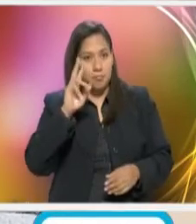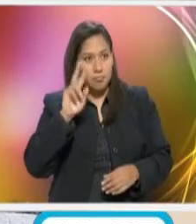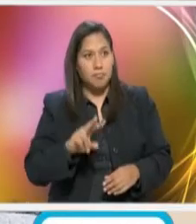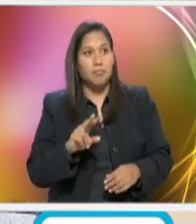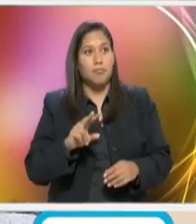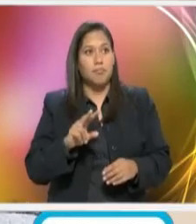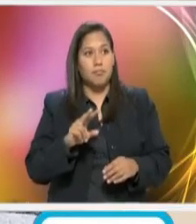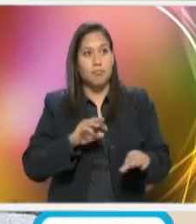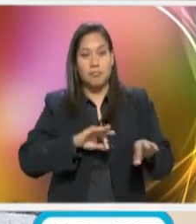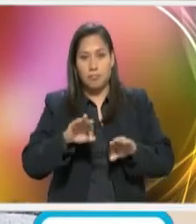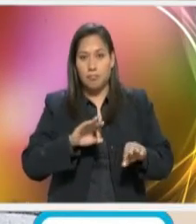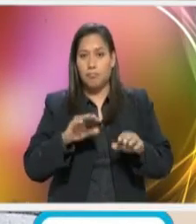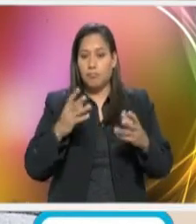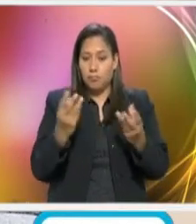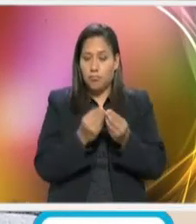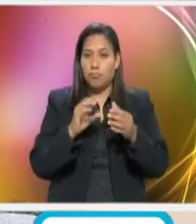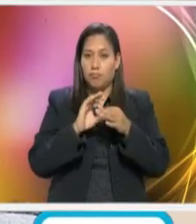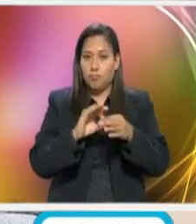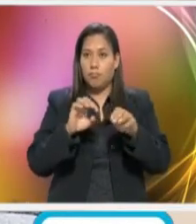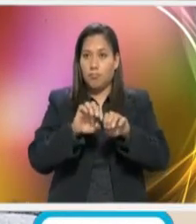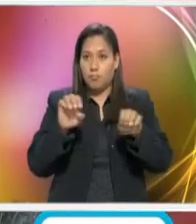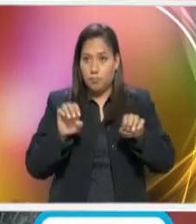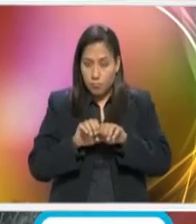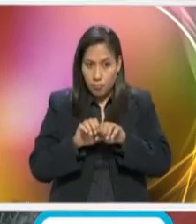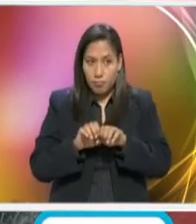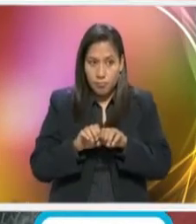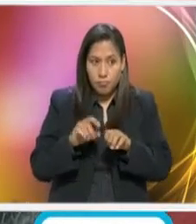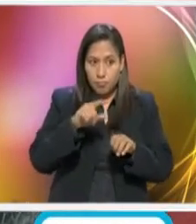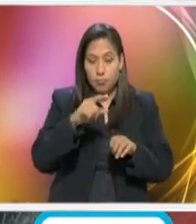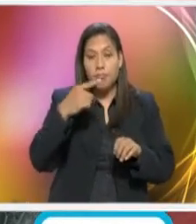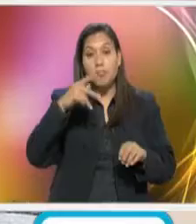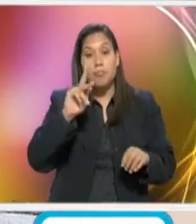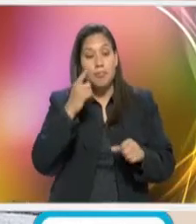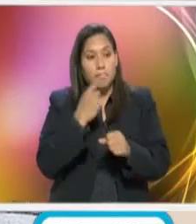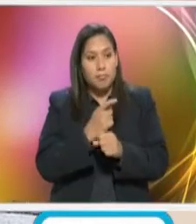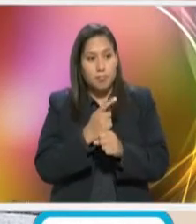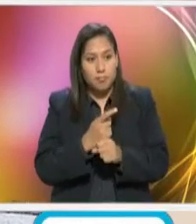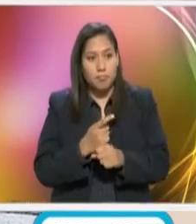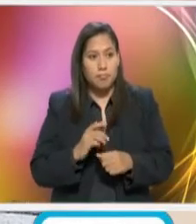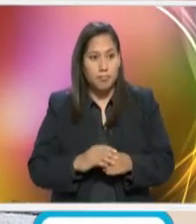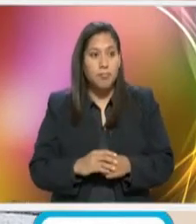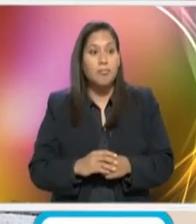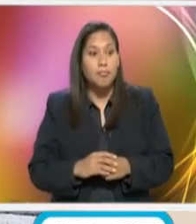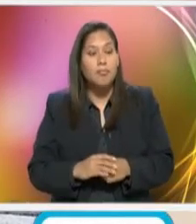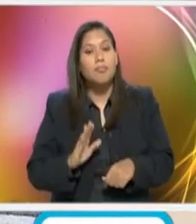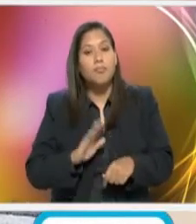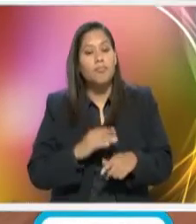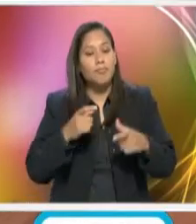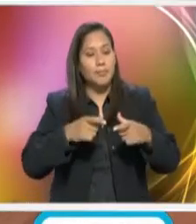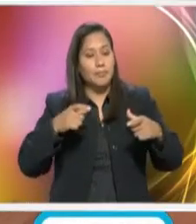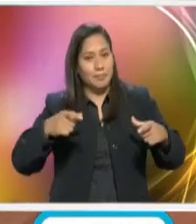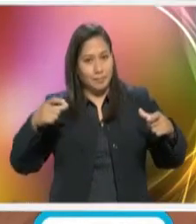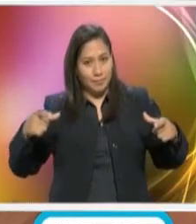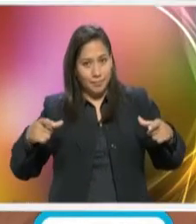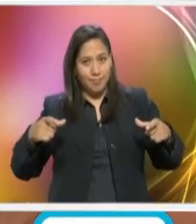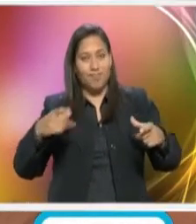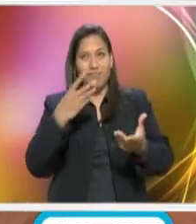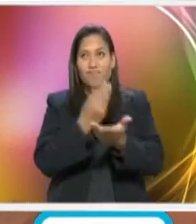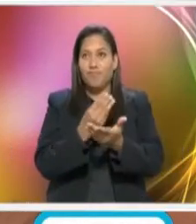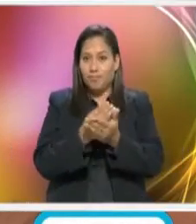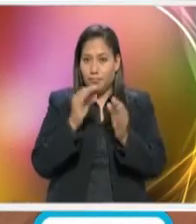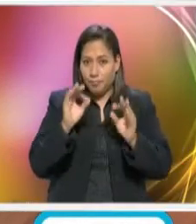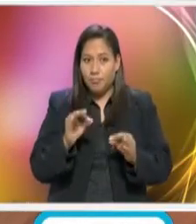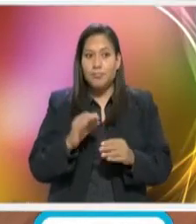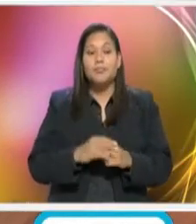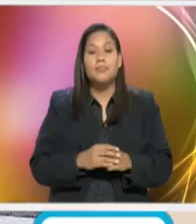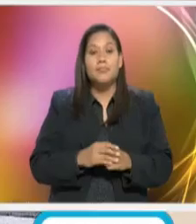definitivamente es un trabajo en equipo el que están llevando a cabo, pero bueno, sobre todo pues por hacer crecer, ¿no? Y restablecer